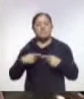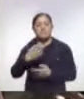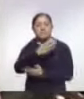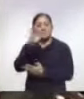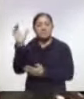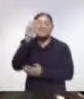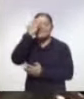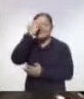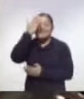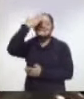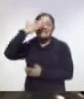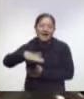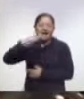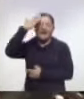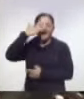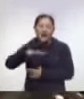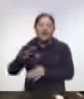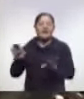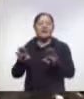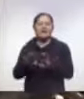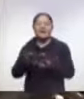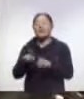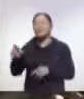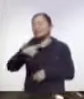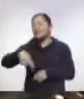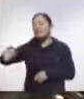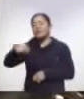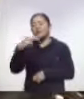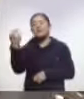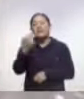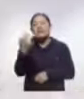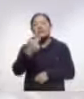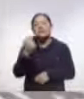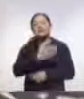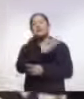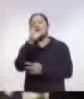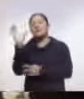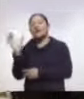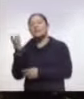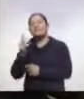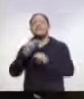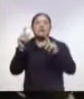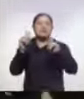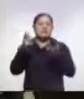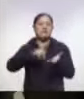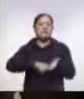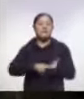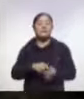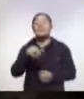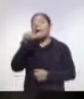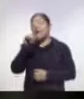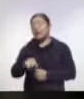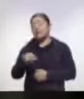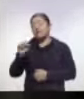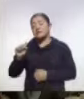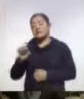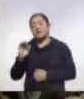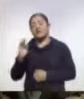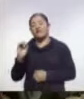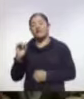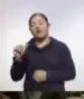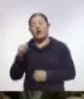conoce bien perfectamente como las necesidades que tiene el campo tlaxcalteca. Señaló que de esta manera la Sefoa atiende las